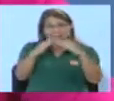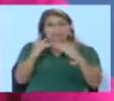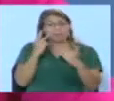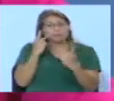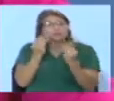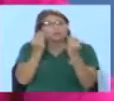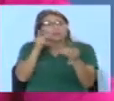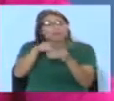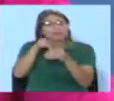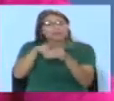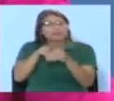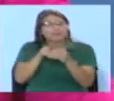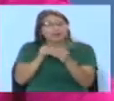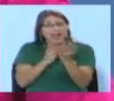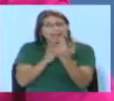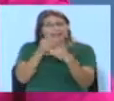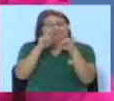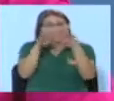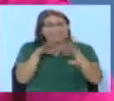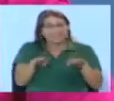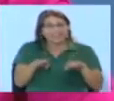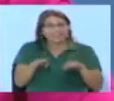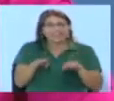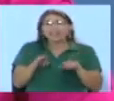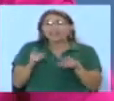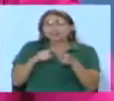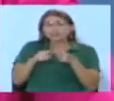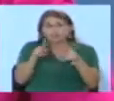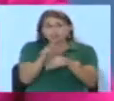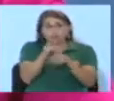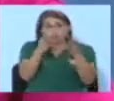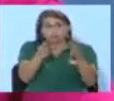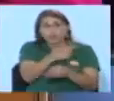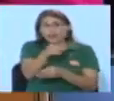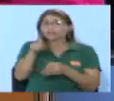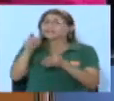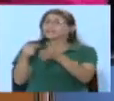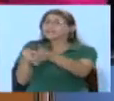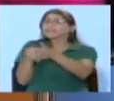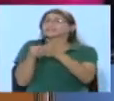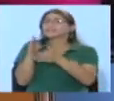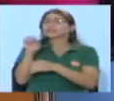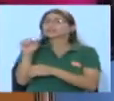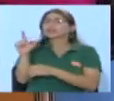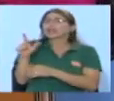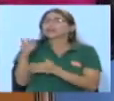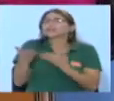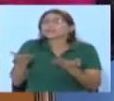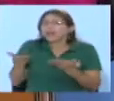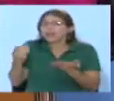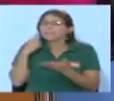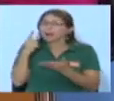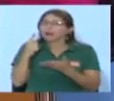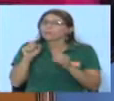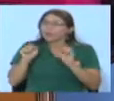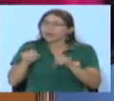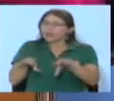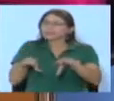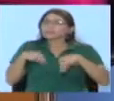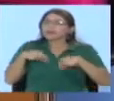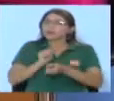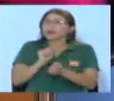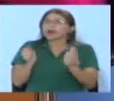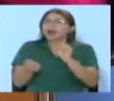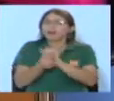sociales, le tiene que exigir a Sutel, digamos, para admitir un cambio en el sistema de cobro? Claro,